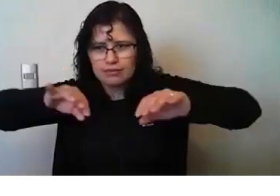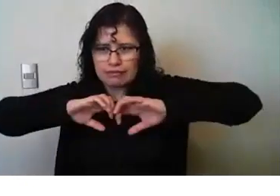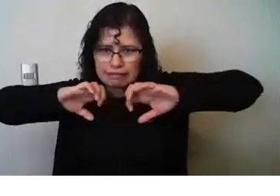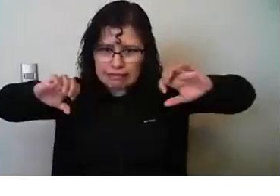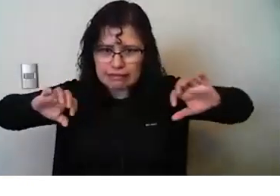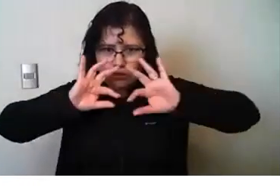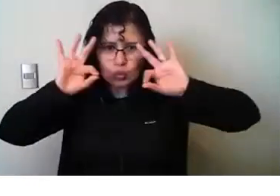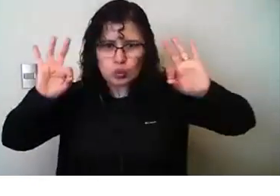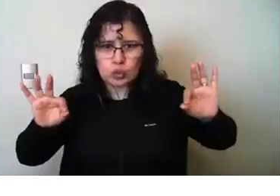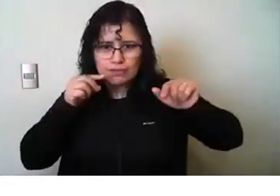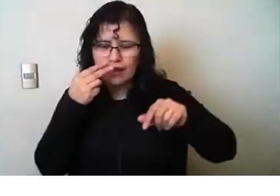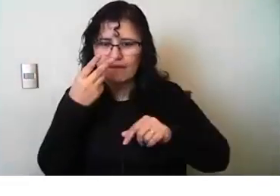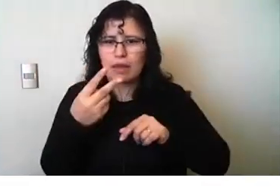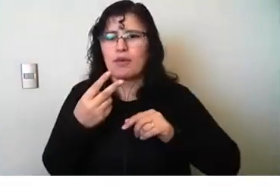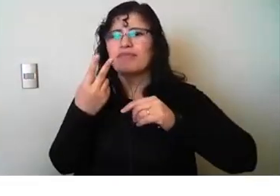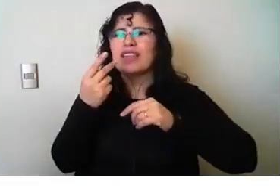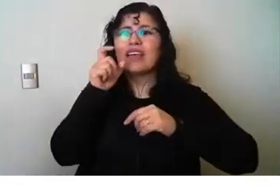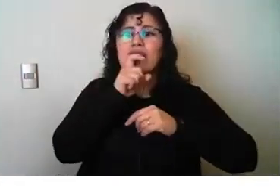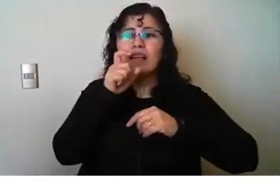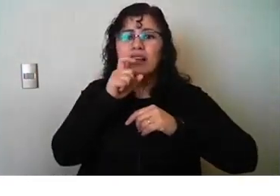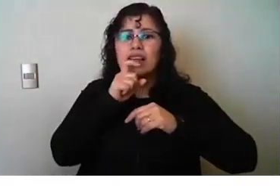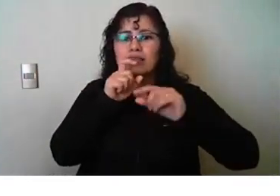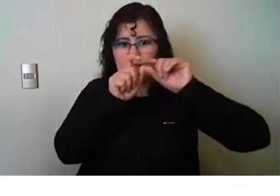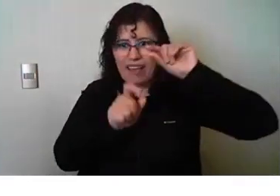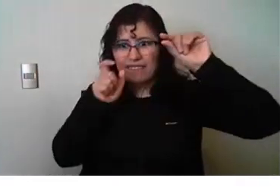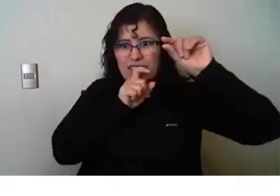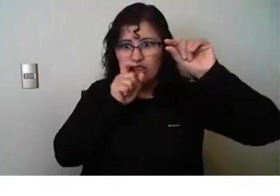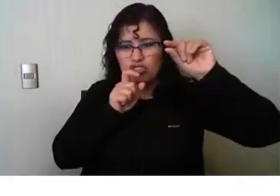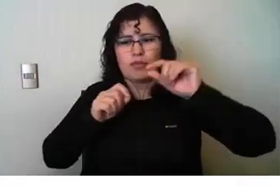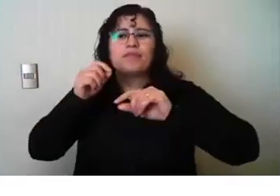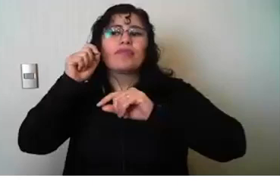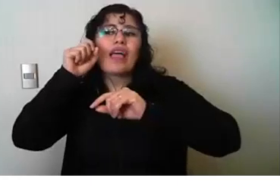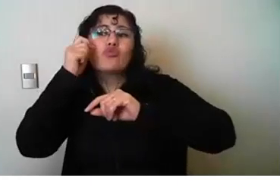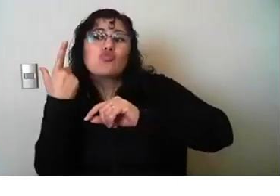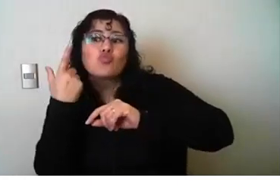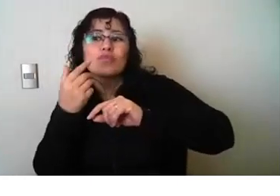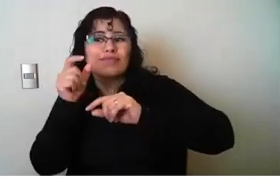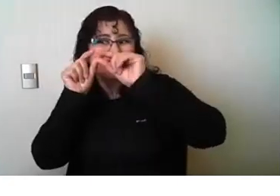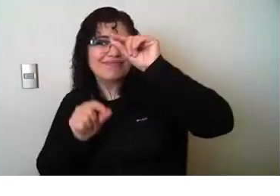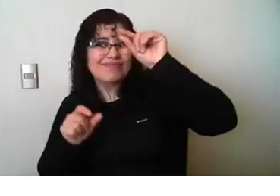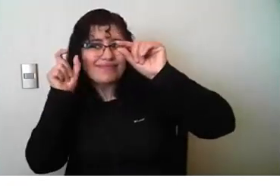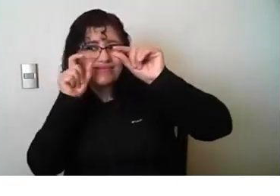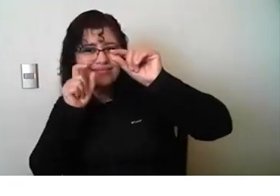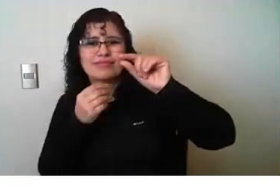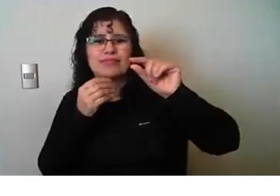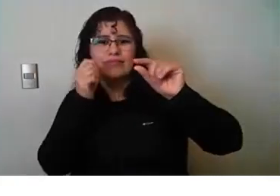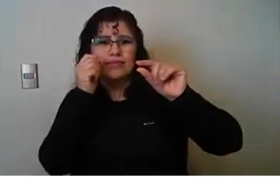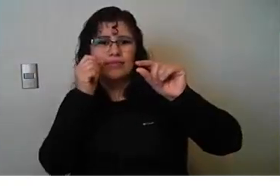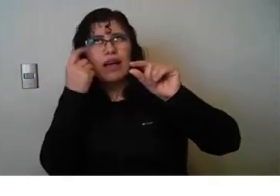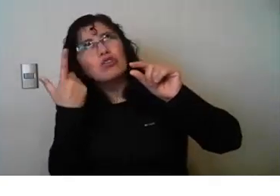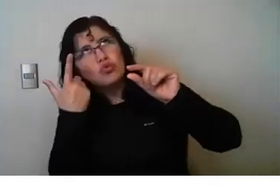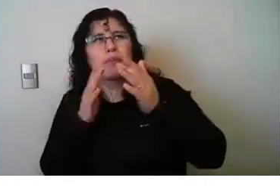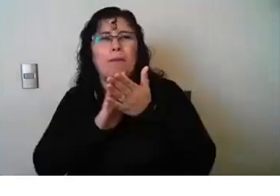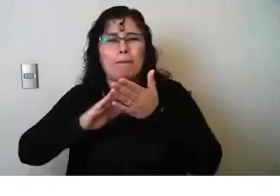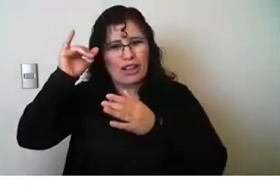sistema venoso y acompañan el sistema venoso que acompaña siempre al sistema arterial. Generalmente hay dos